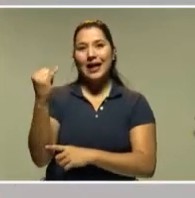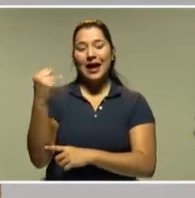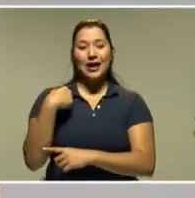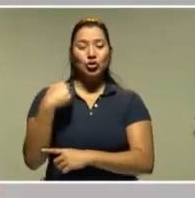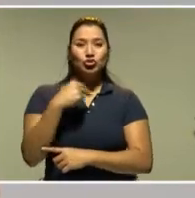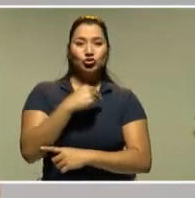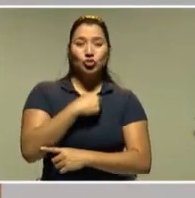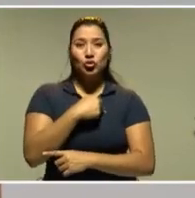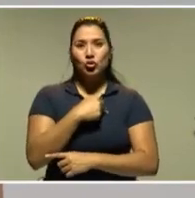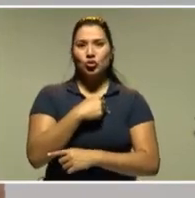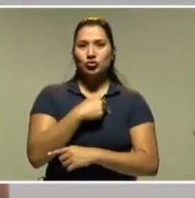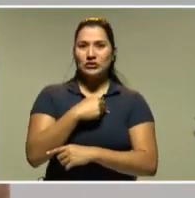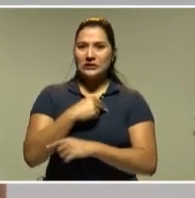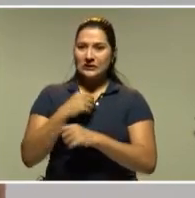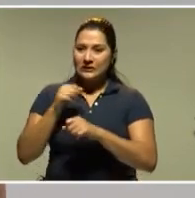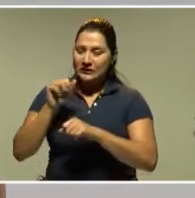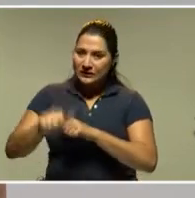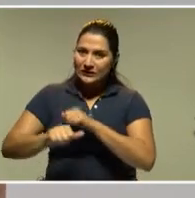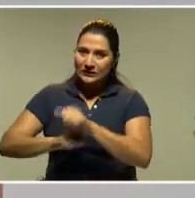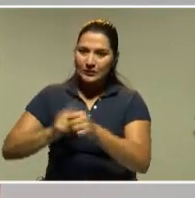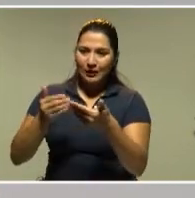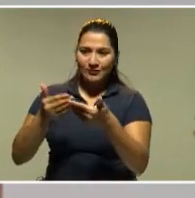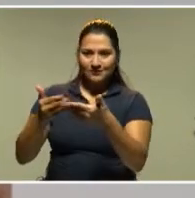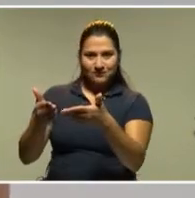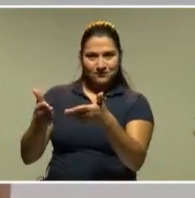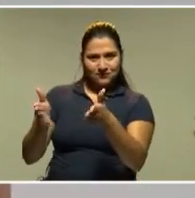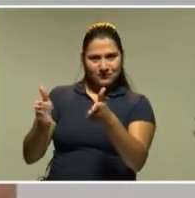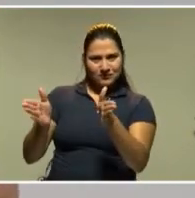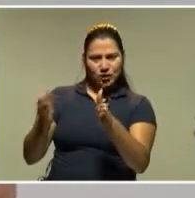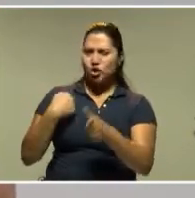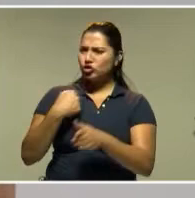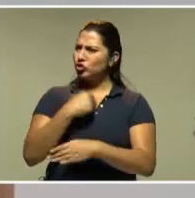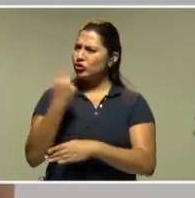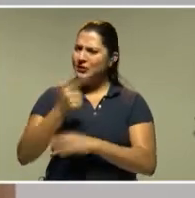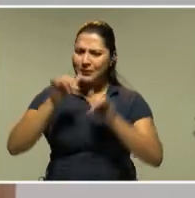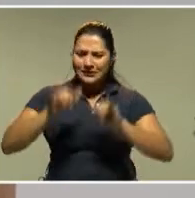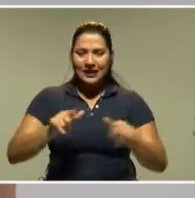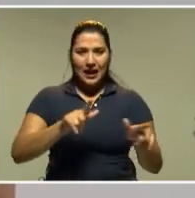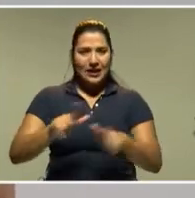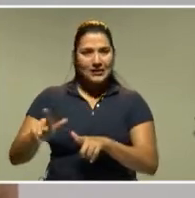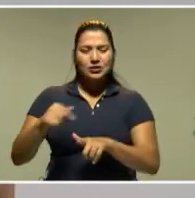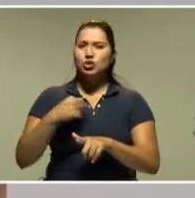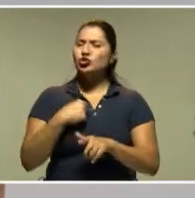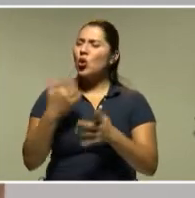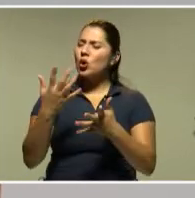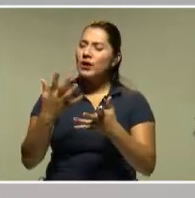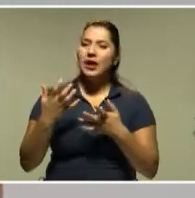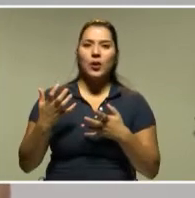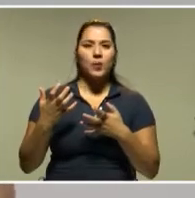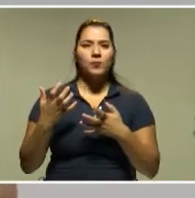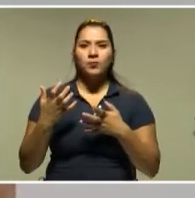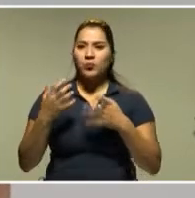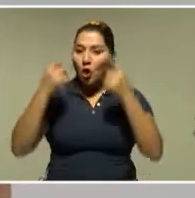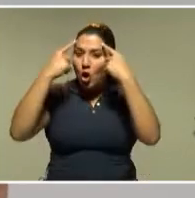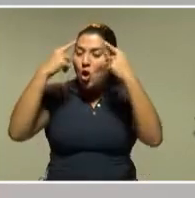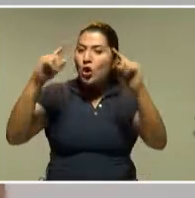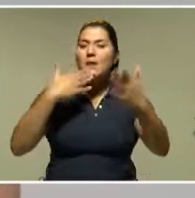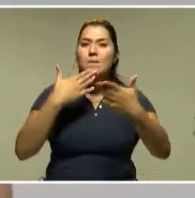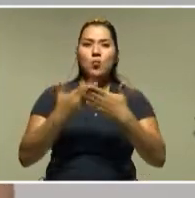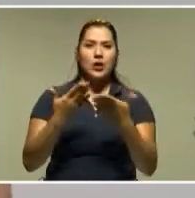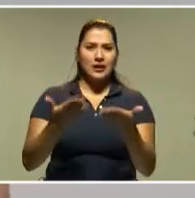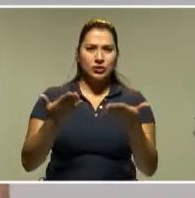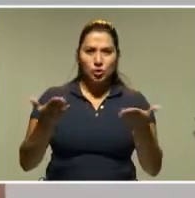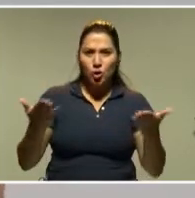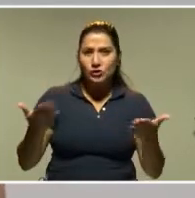más, por eso es lo que yo siempre digo, hay que estar siempre listos, yo quiero ser, dar buenos resultados,